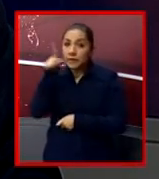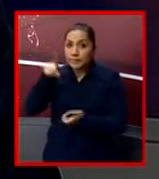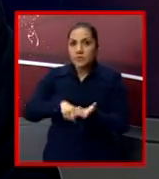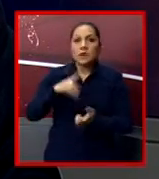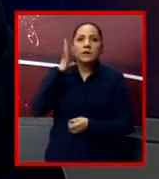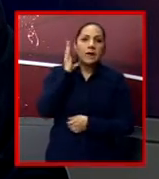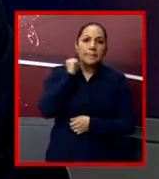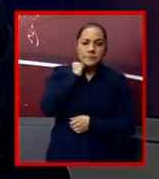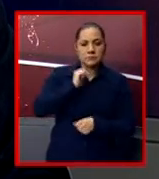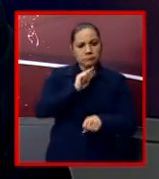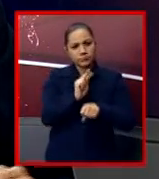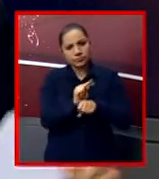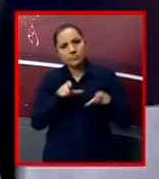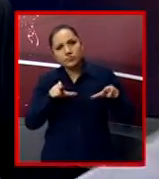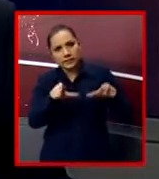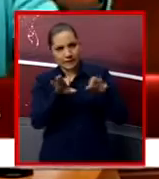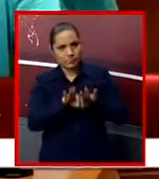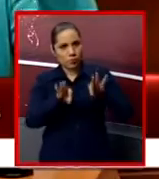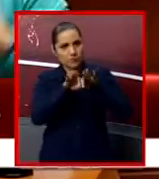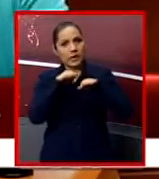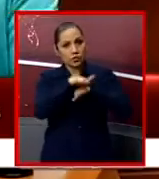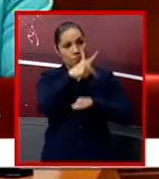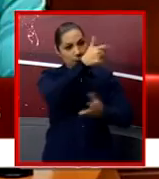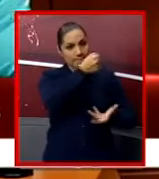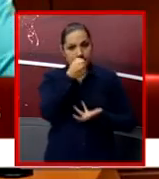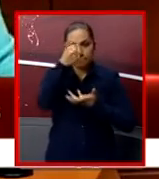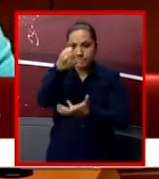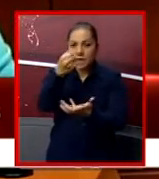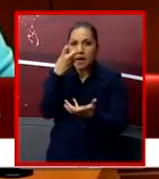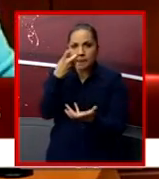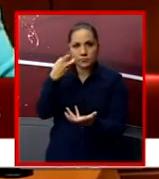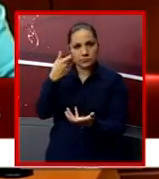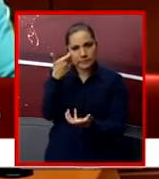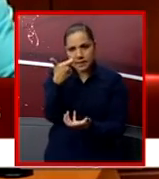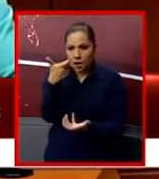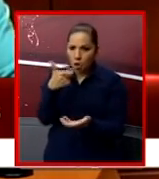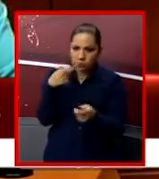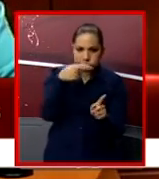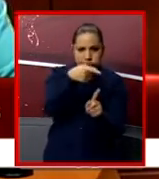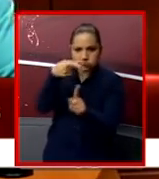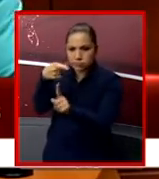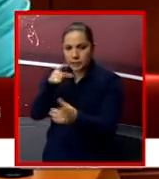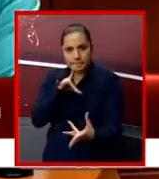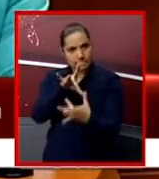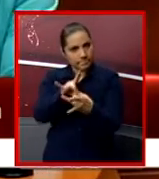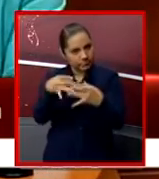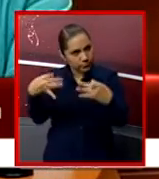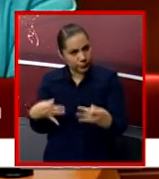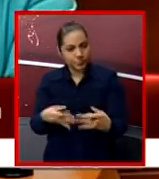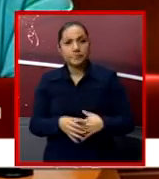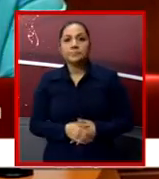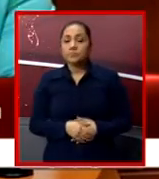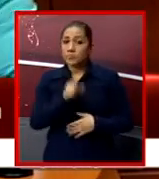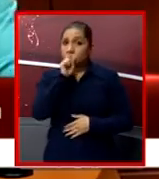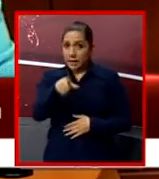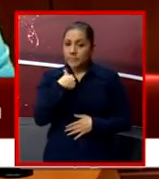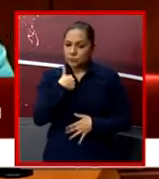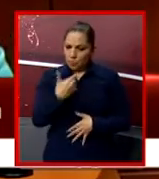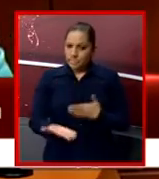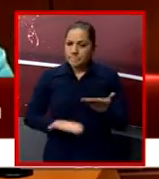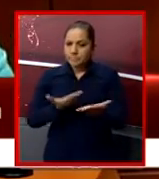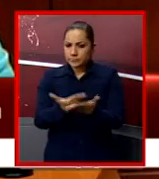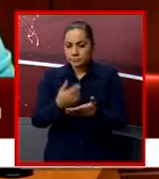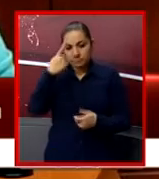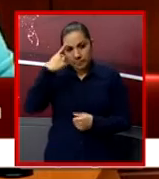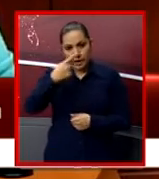fondo. Y yo pondría además a consideración de este Senado la